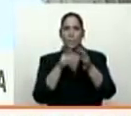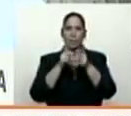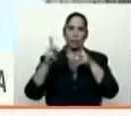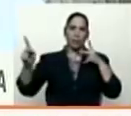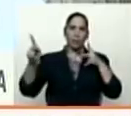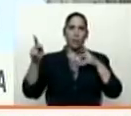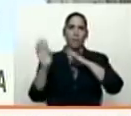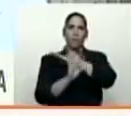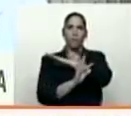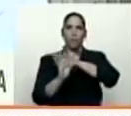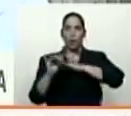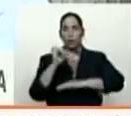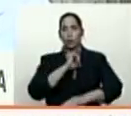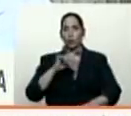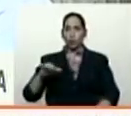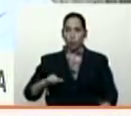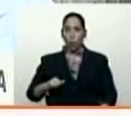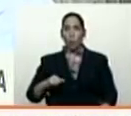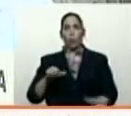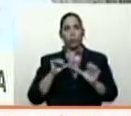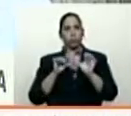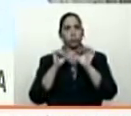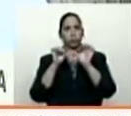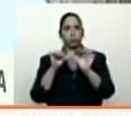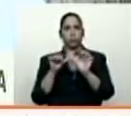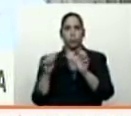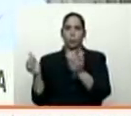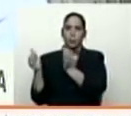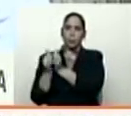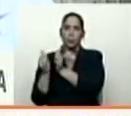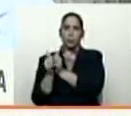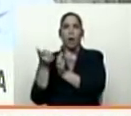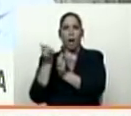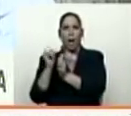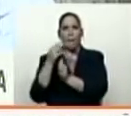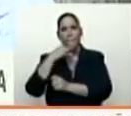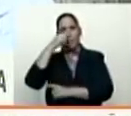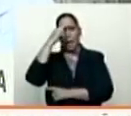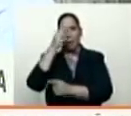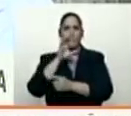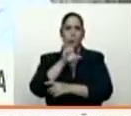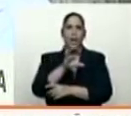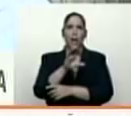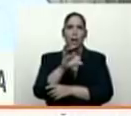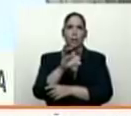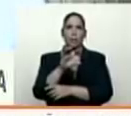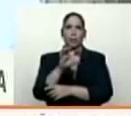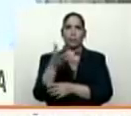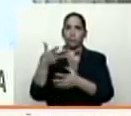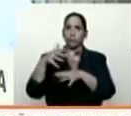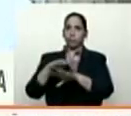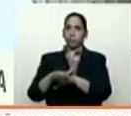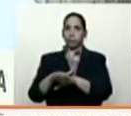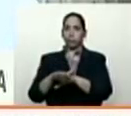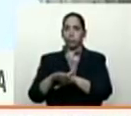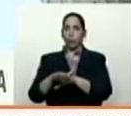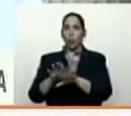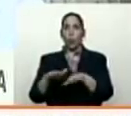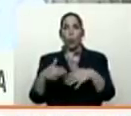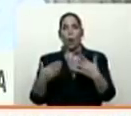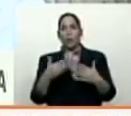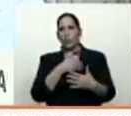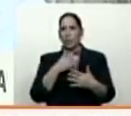y seguiremos siendo vecinos. Tenemos un padre de la patria común, aunque traten de alterar la